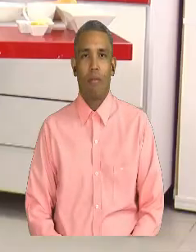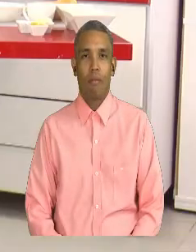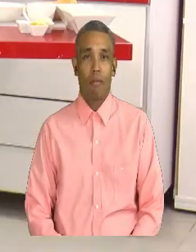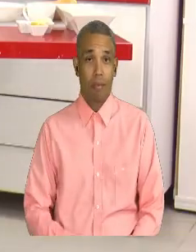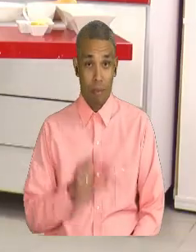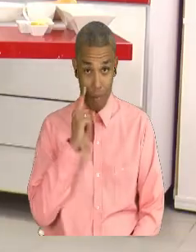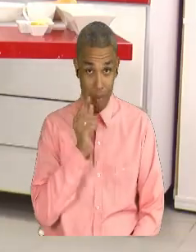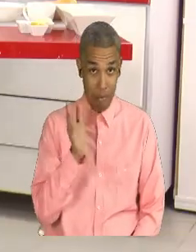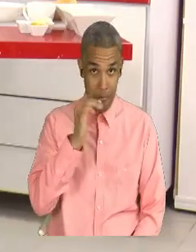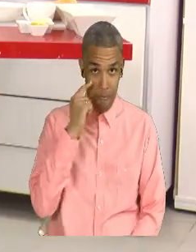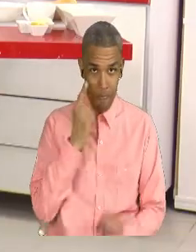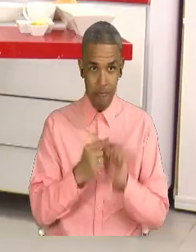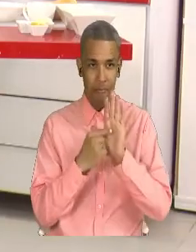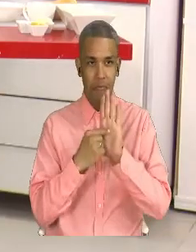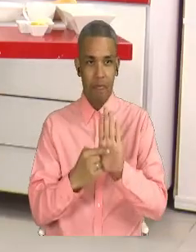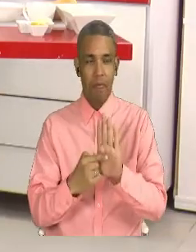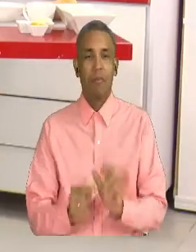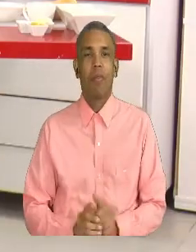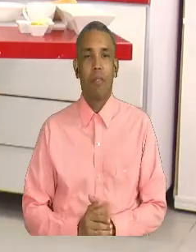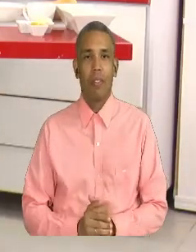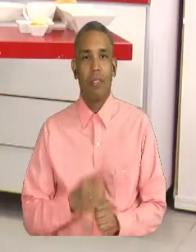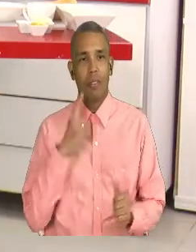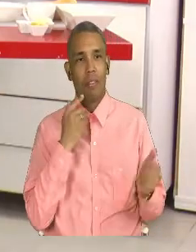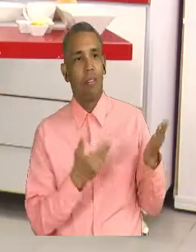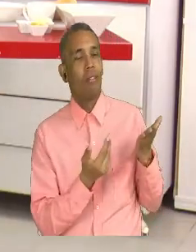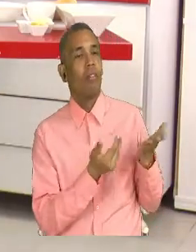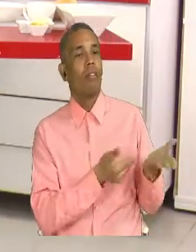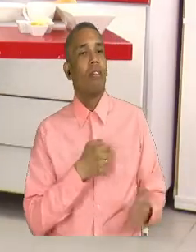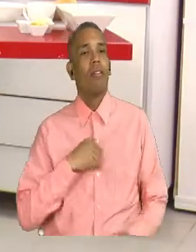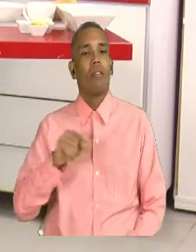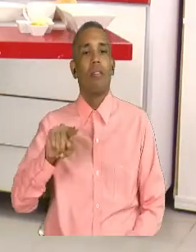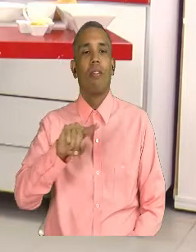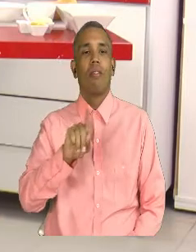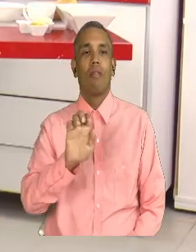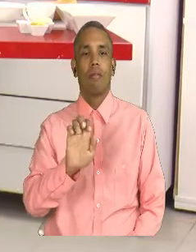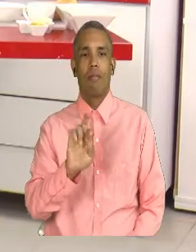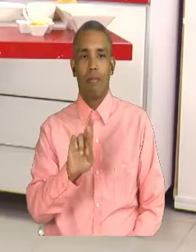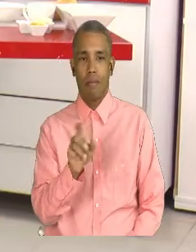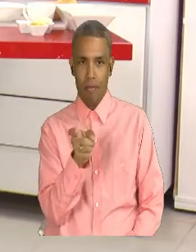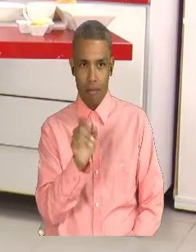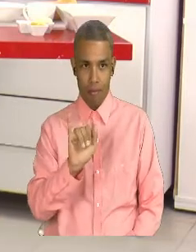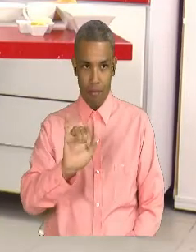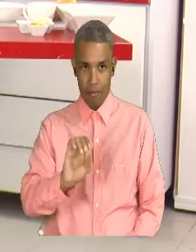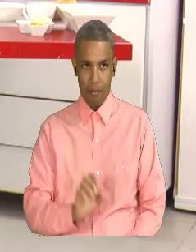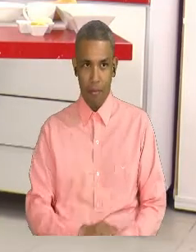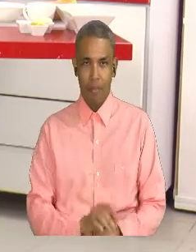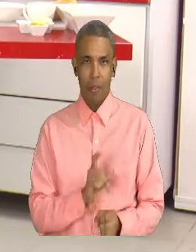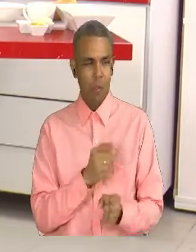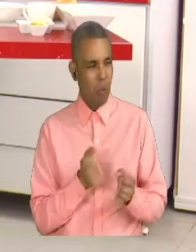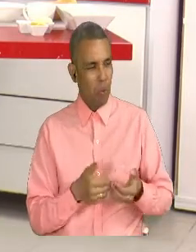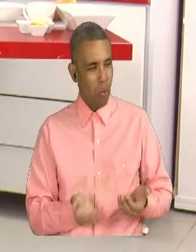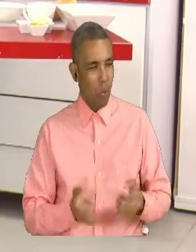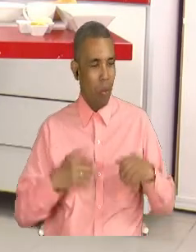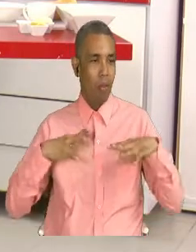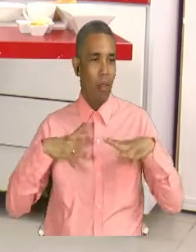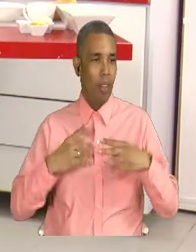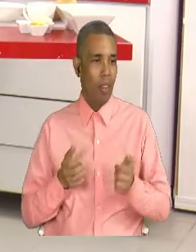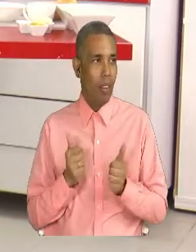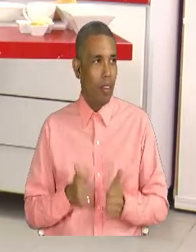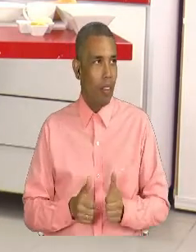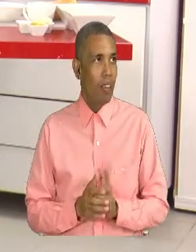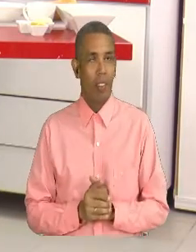porque ya llega mi querido compañero Sergio Silva. Dios le bendiga. ¿Cómo estás? ¿Cómo te fue en esas vacaciones de Semana Santa? Feliz, feliz y recargado, como lo dijiste. Sí, sí.